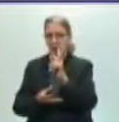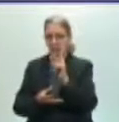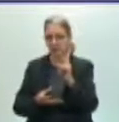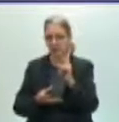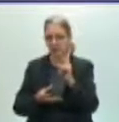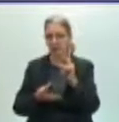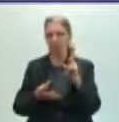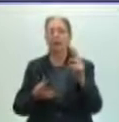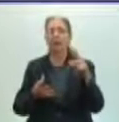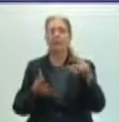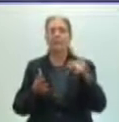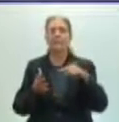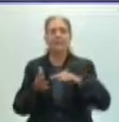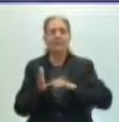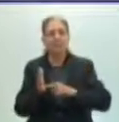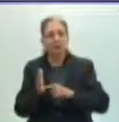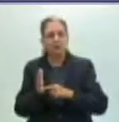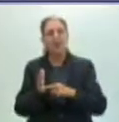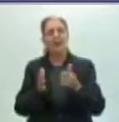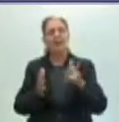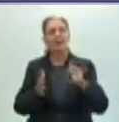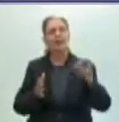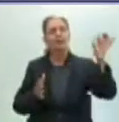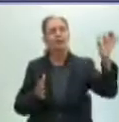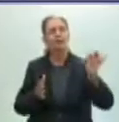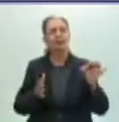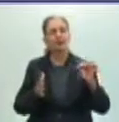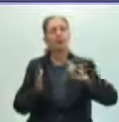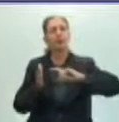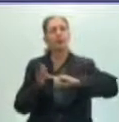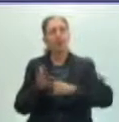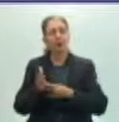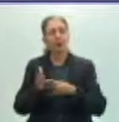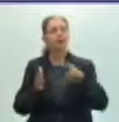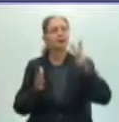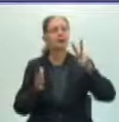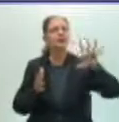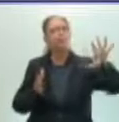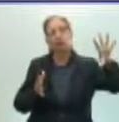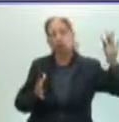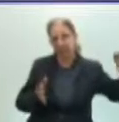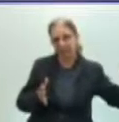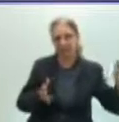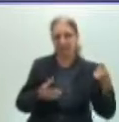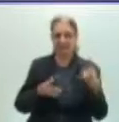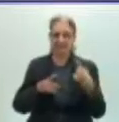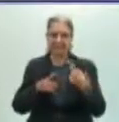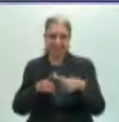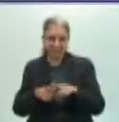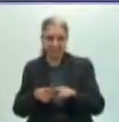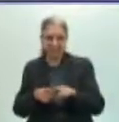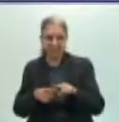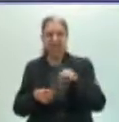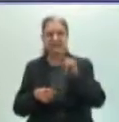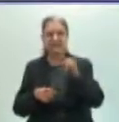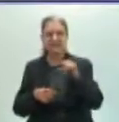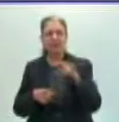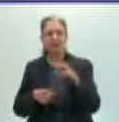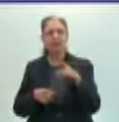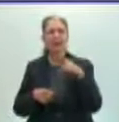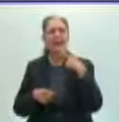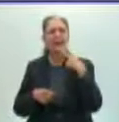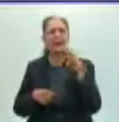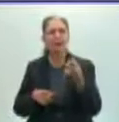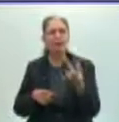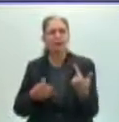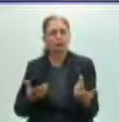ese 10% por 250. Pero ese 10% es la razón entre el 10% y